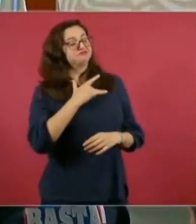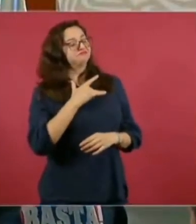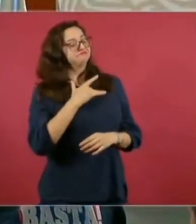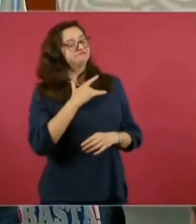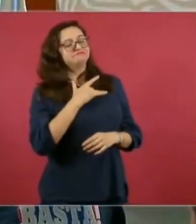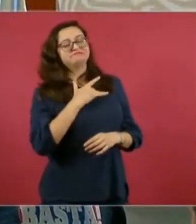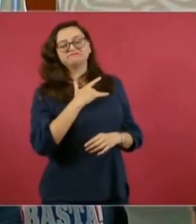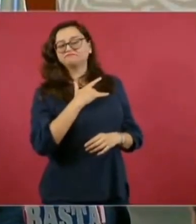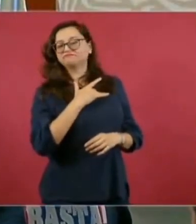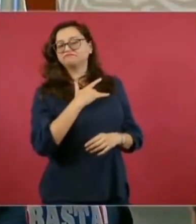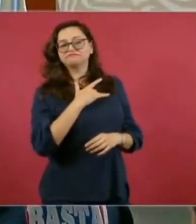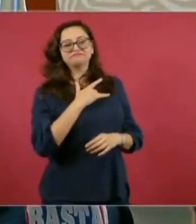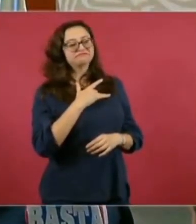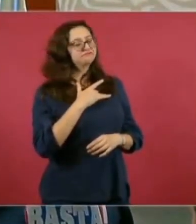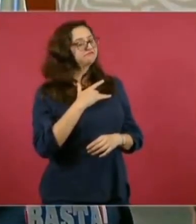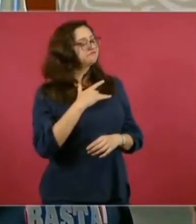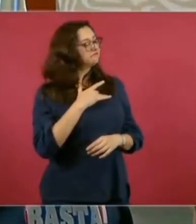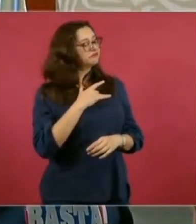lealtad